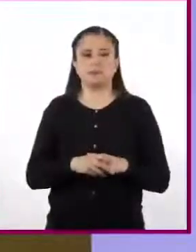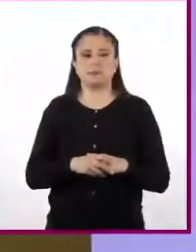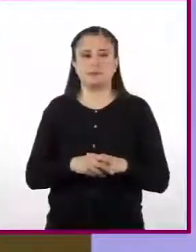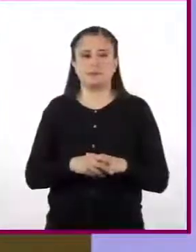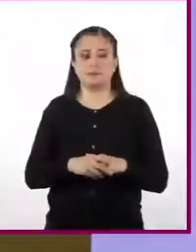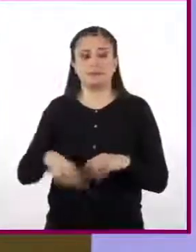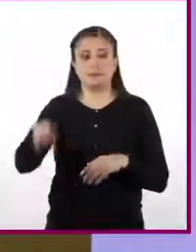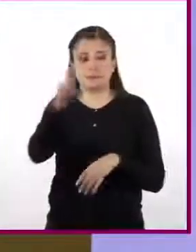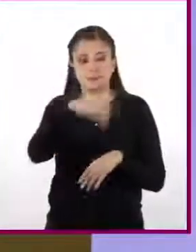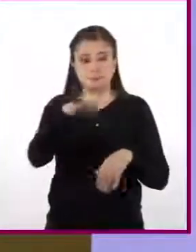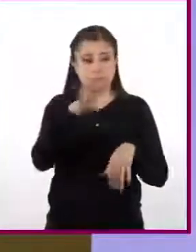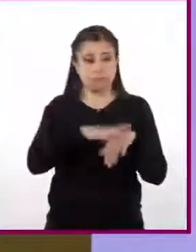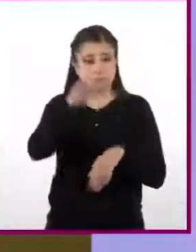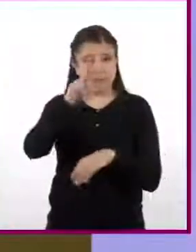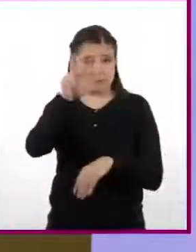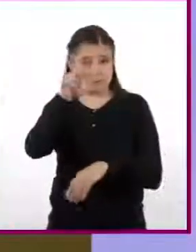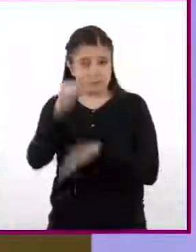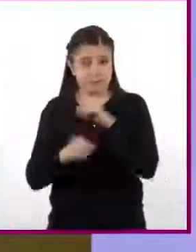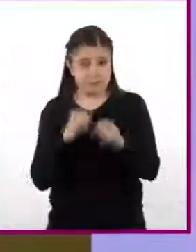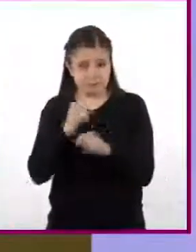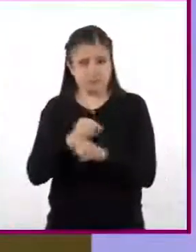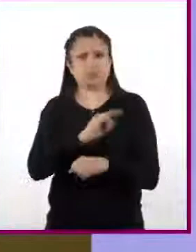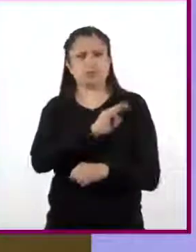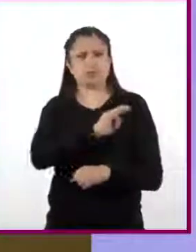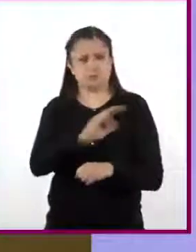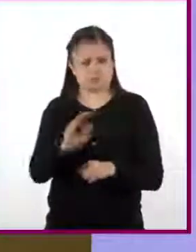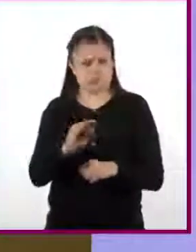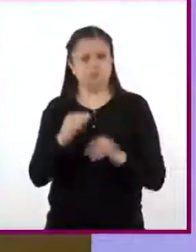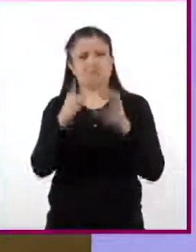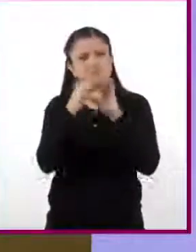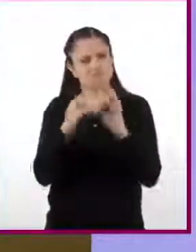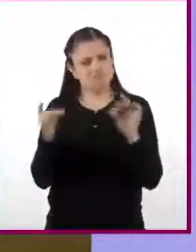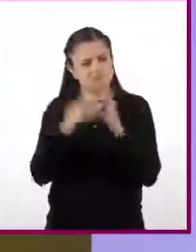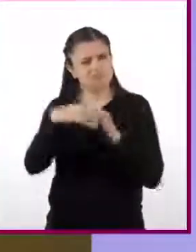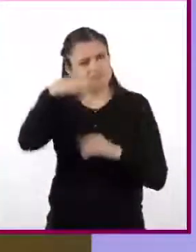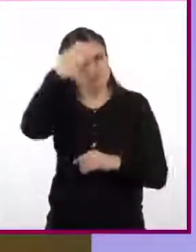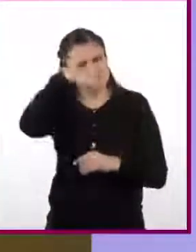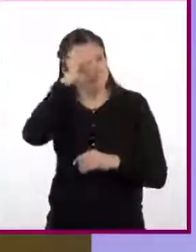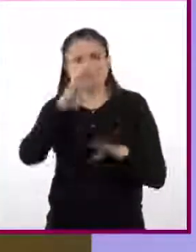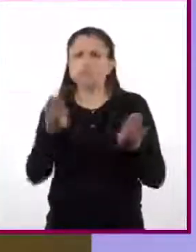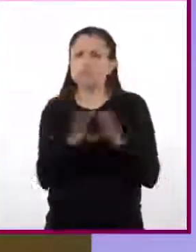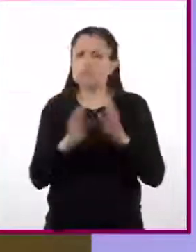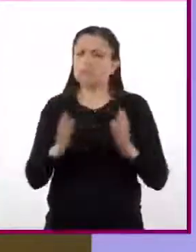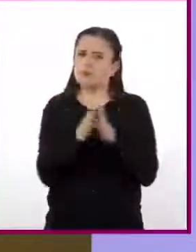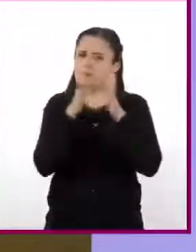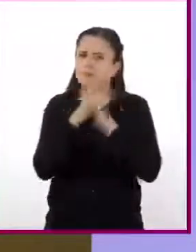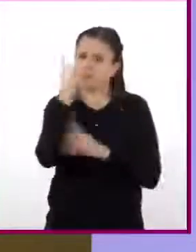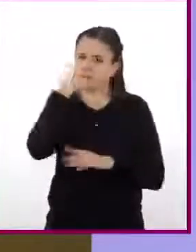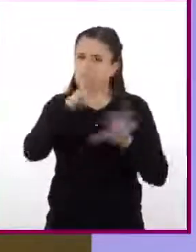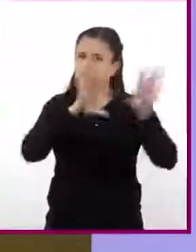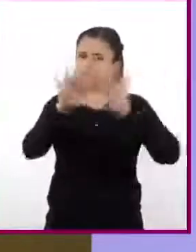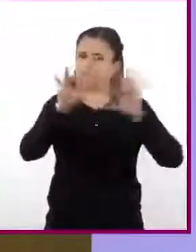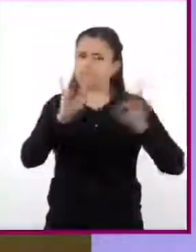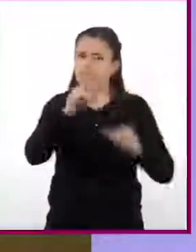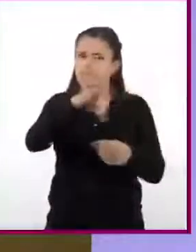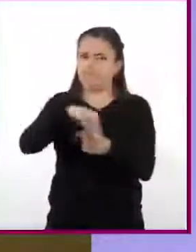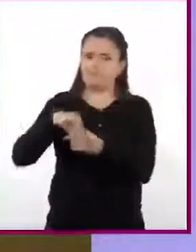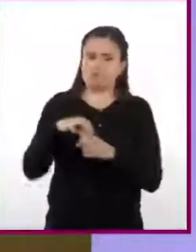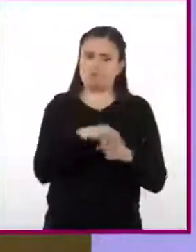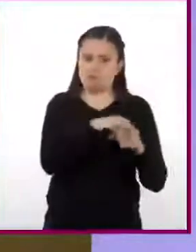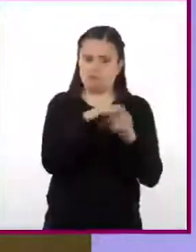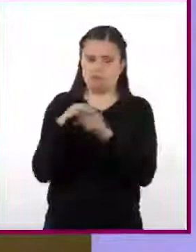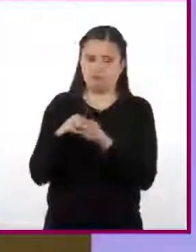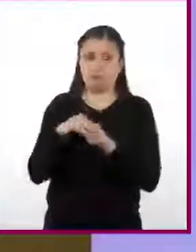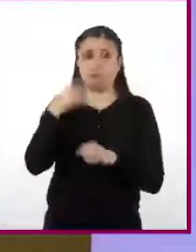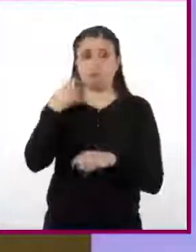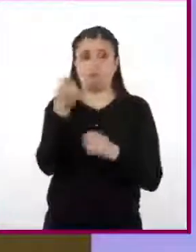Quienes son mayores de 18 años pueden contarnos sobre la experiencia de participar en la elección de los gobernantes. Pero todos